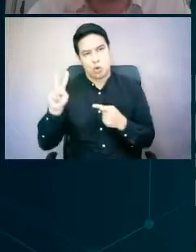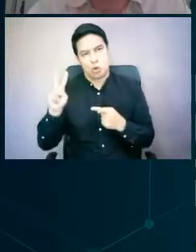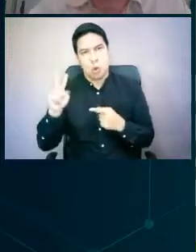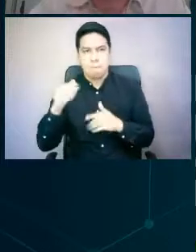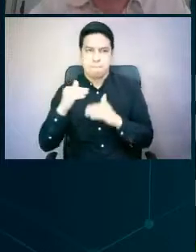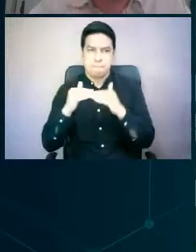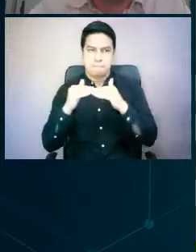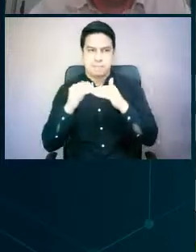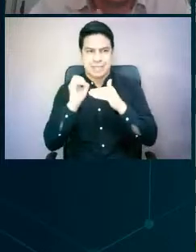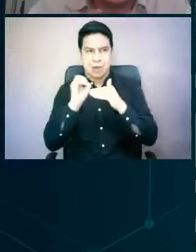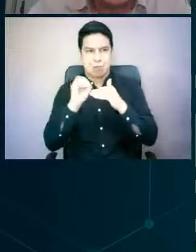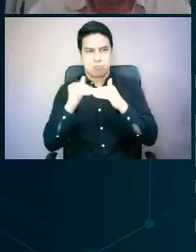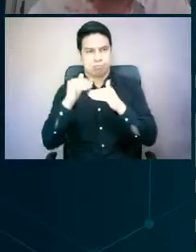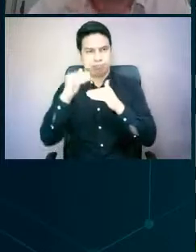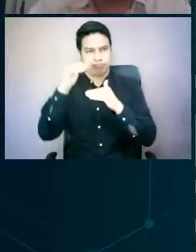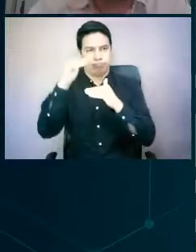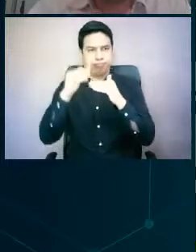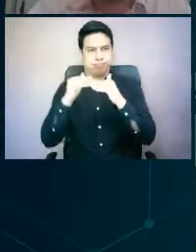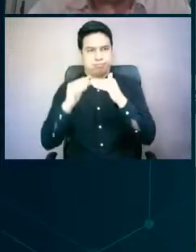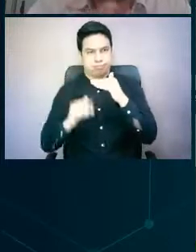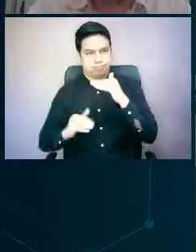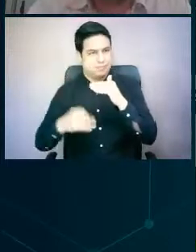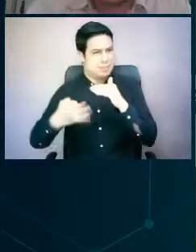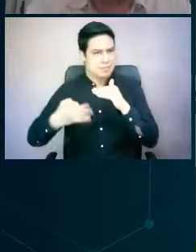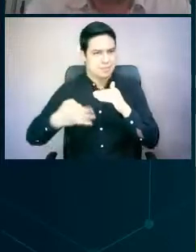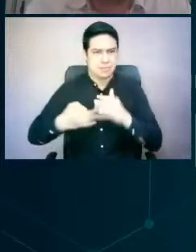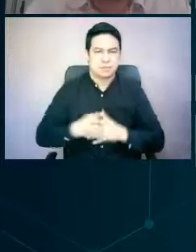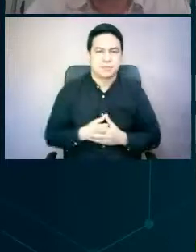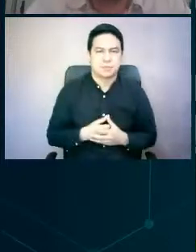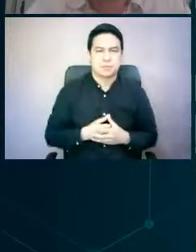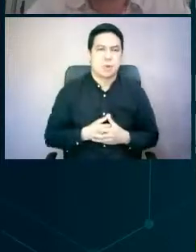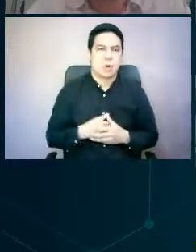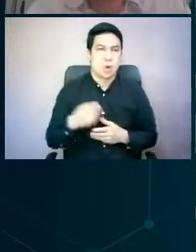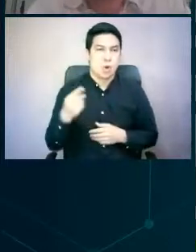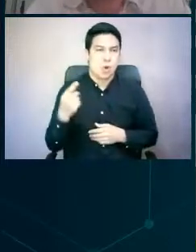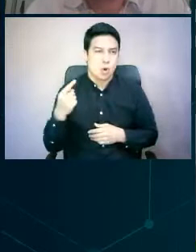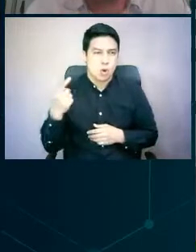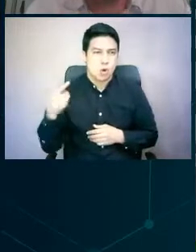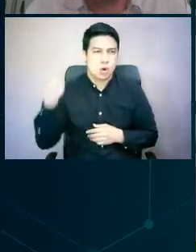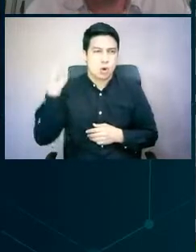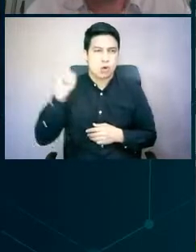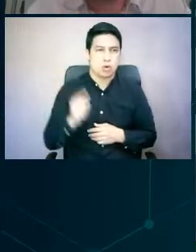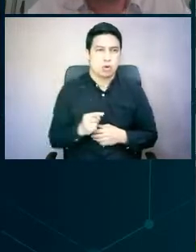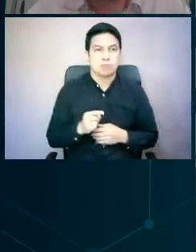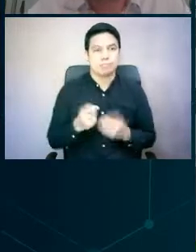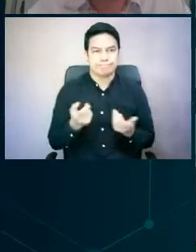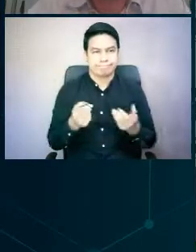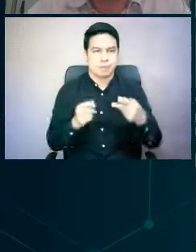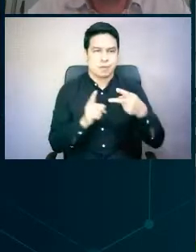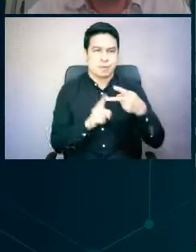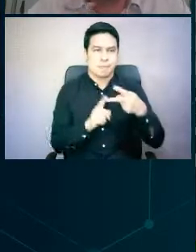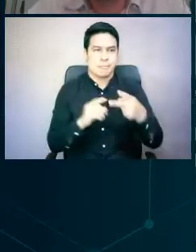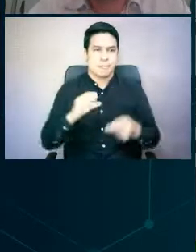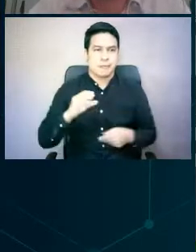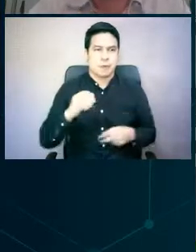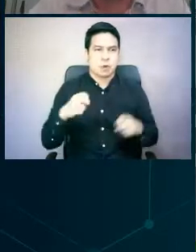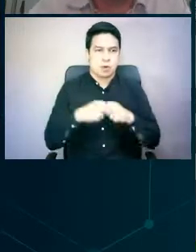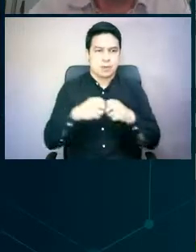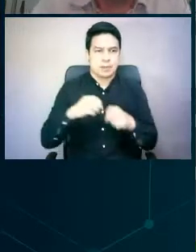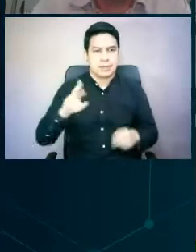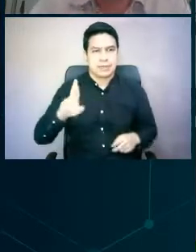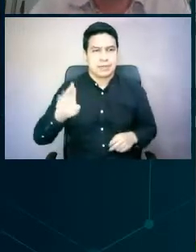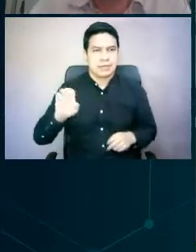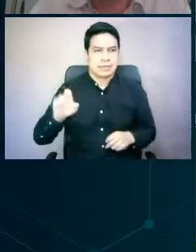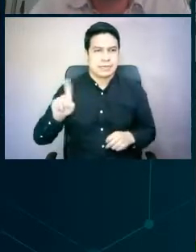corriente diferencial. Existe otro parámetro que es la corriente de restricción. Esta corriente de restricción es